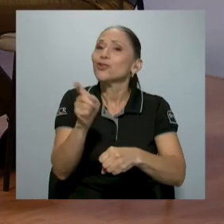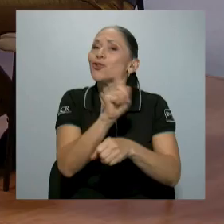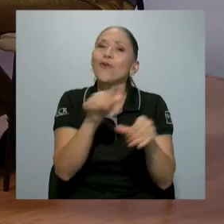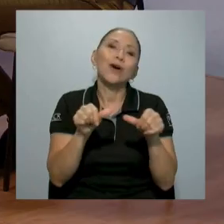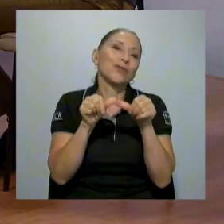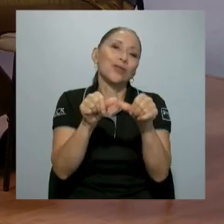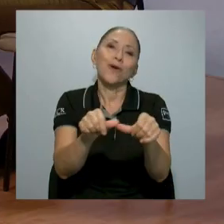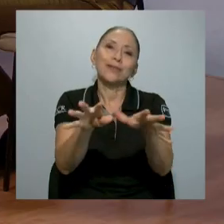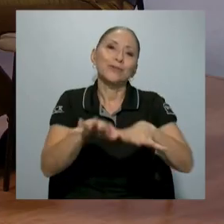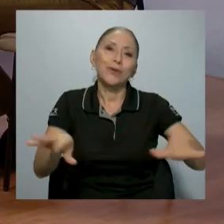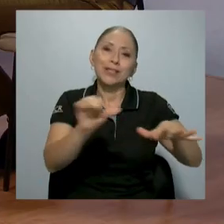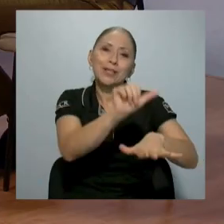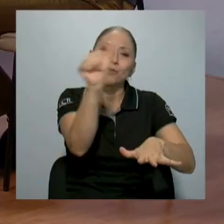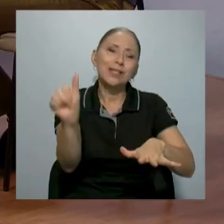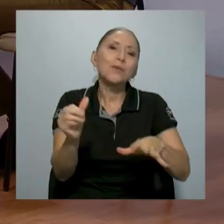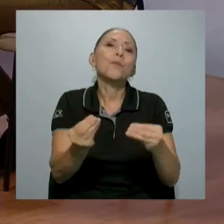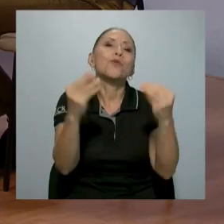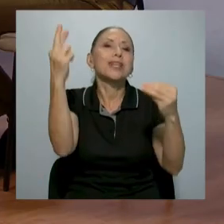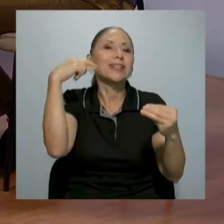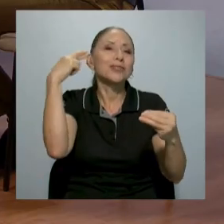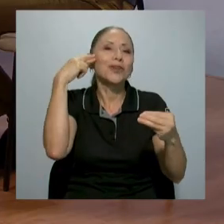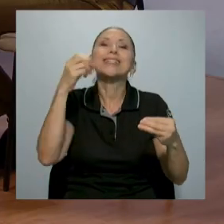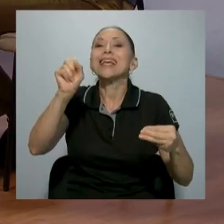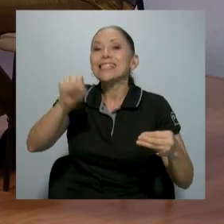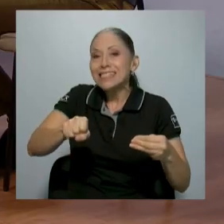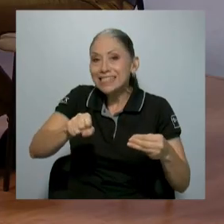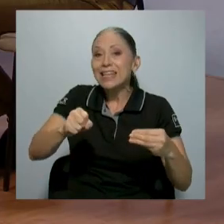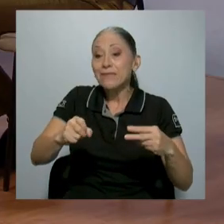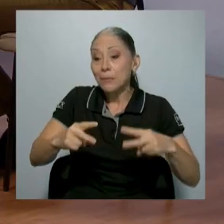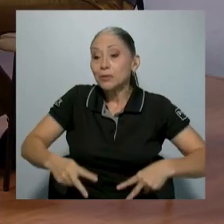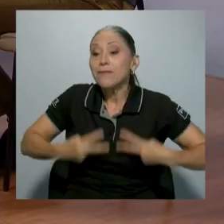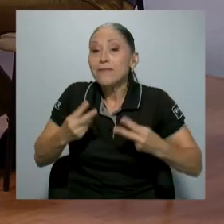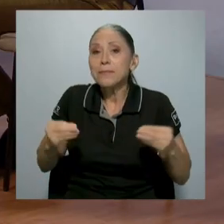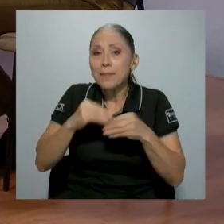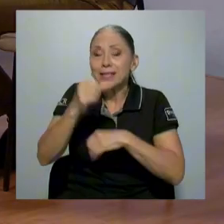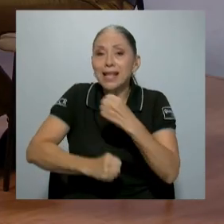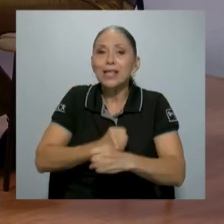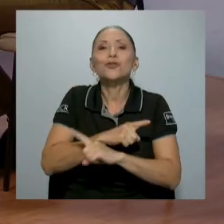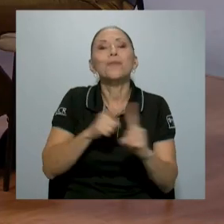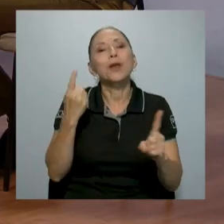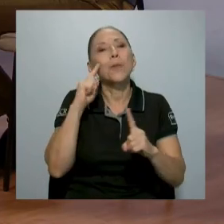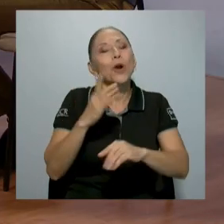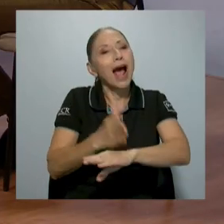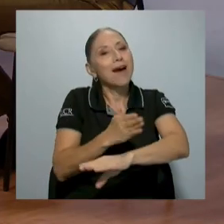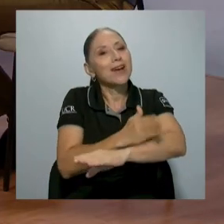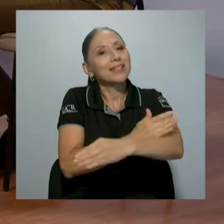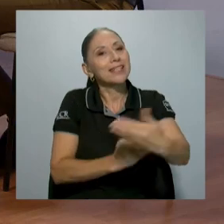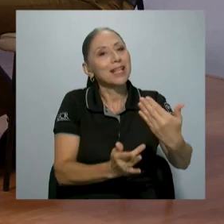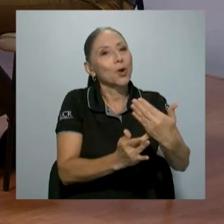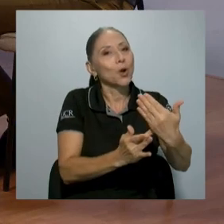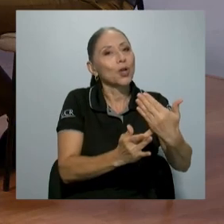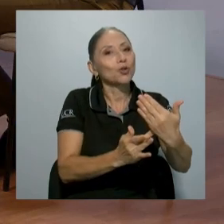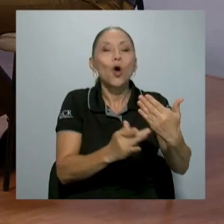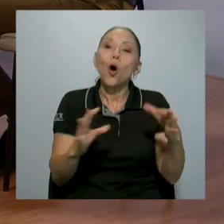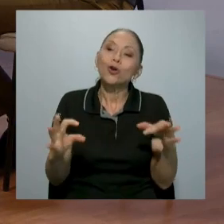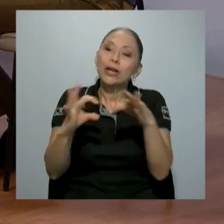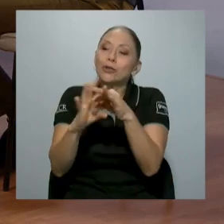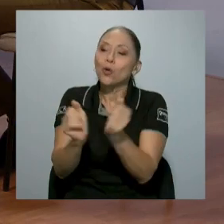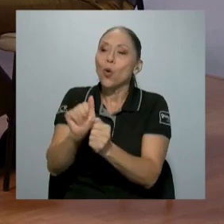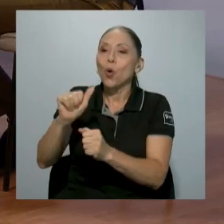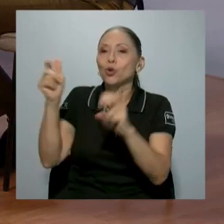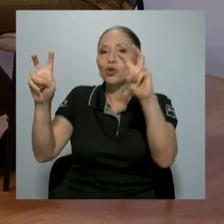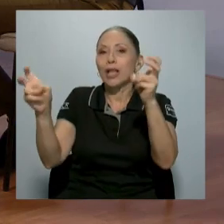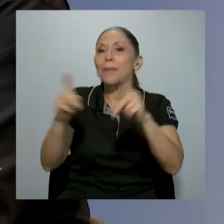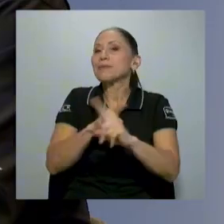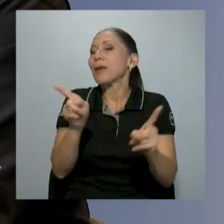a llegar a vivir más años, pero por avances tecnológicos o por avances, digamos, relacionados a otros temas, no necesariamente por estos